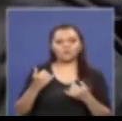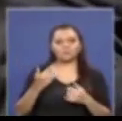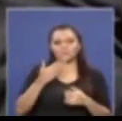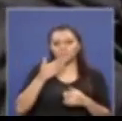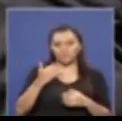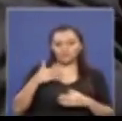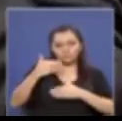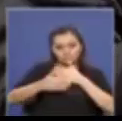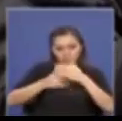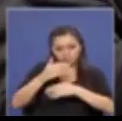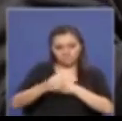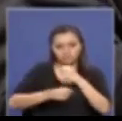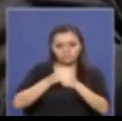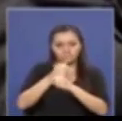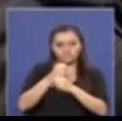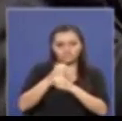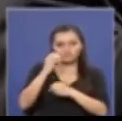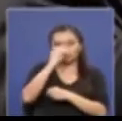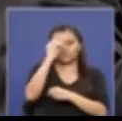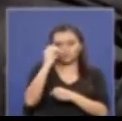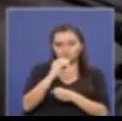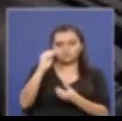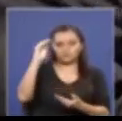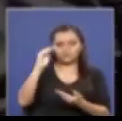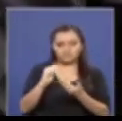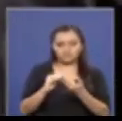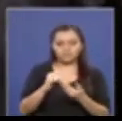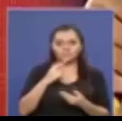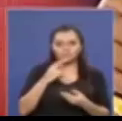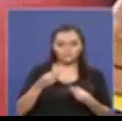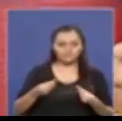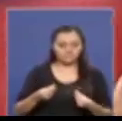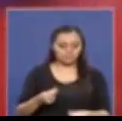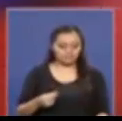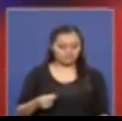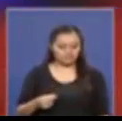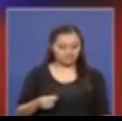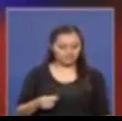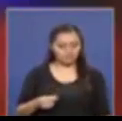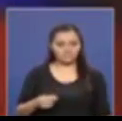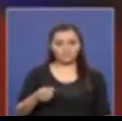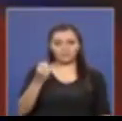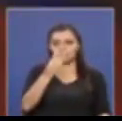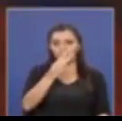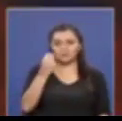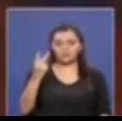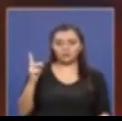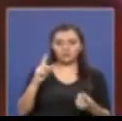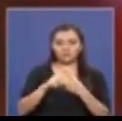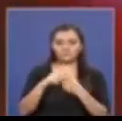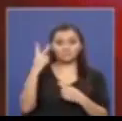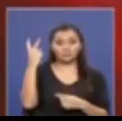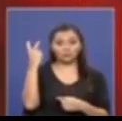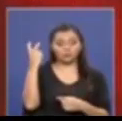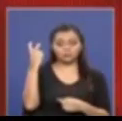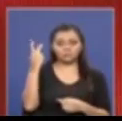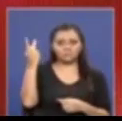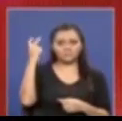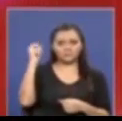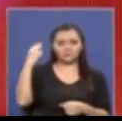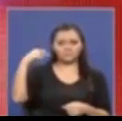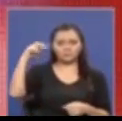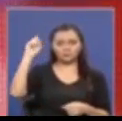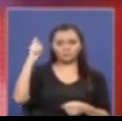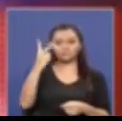Y vamos a seguir trabajando para bajar ese porcentaje del 12%. Hemos reducido esas pérdidas de 22 a 12, 10 puntos. Por 20 millones,